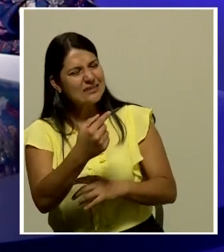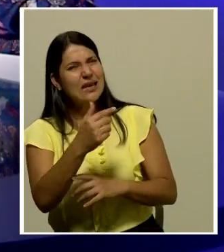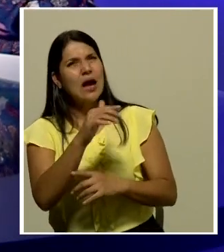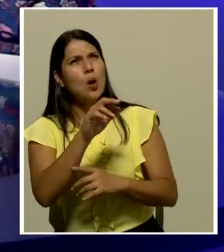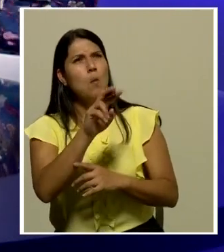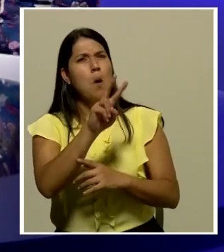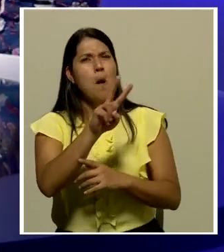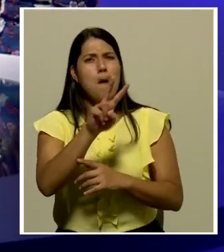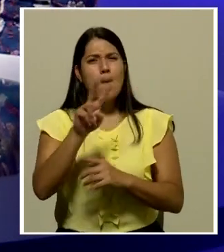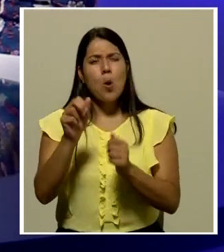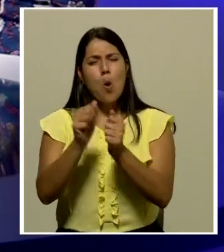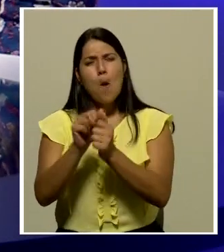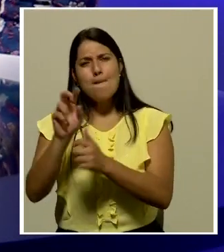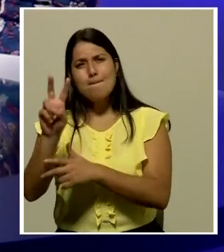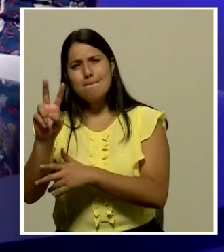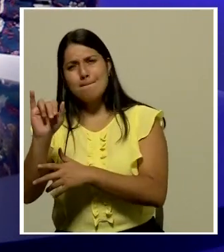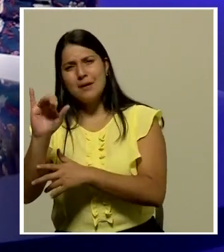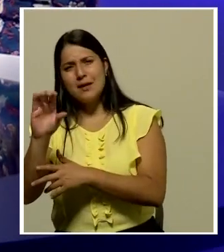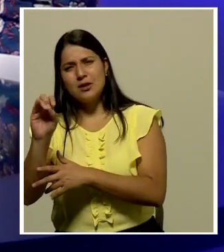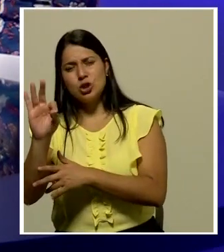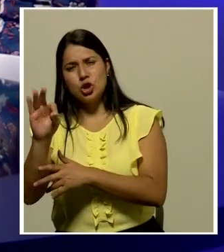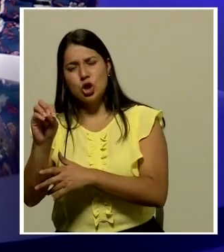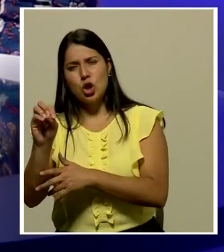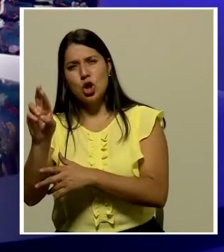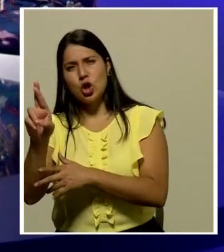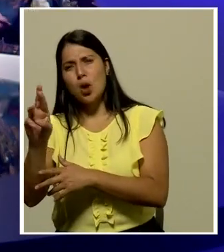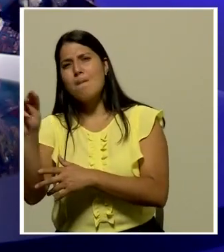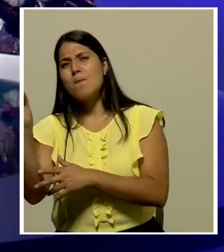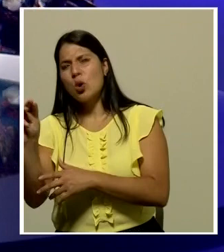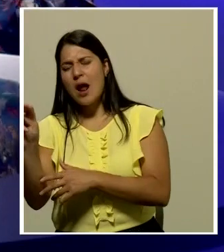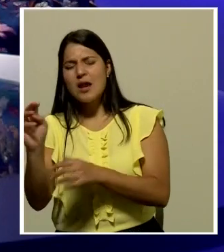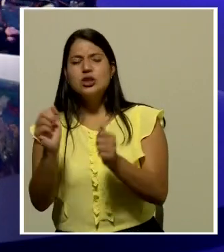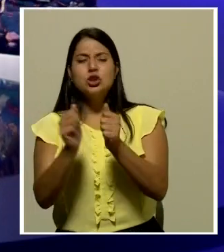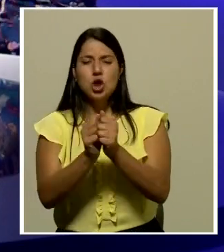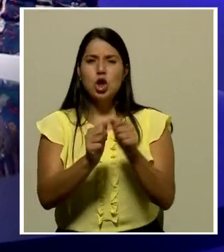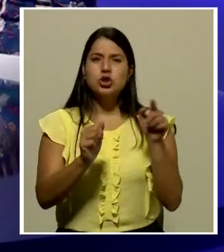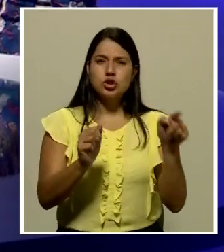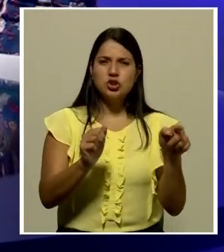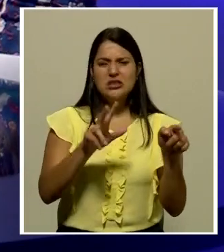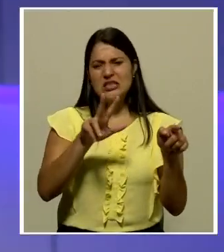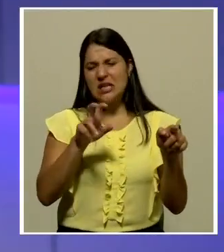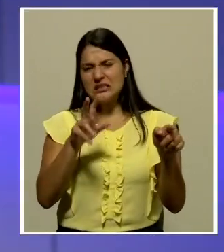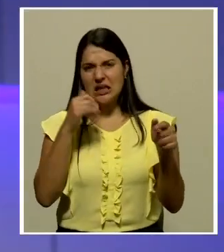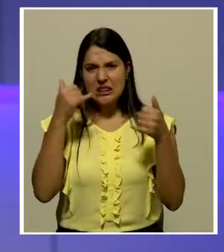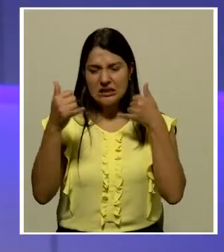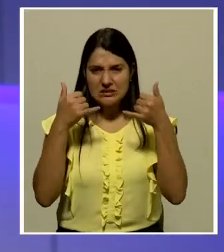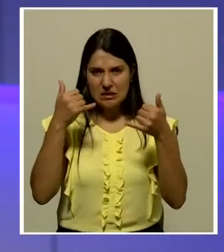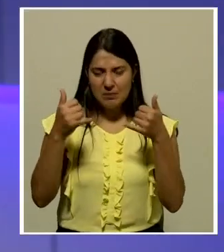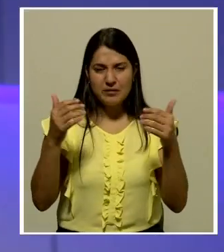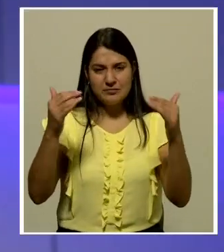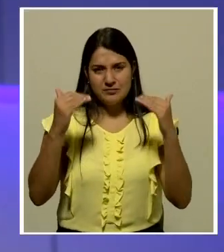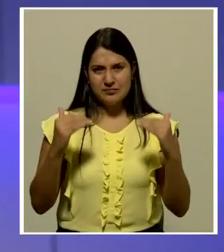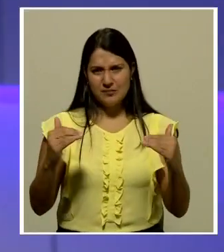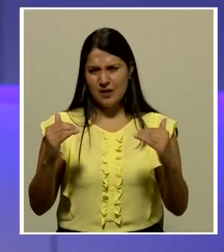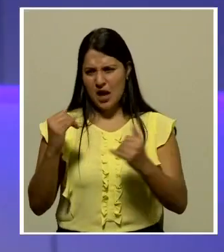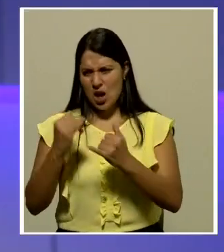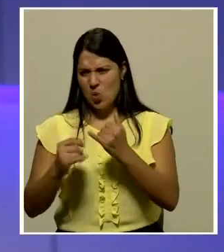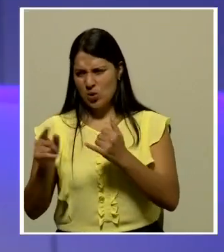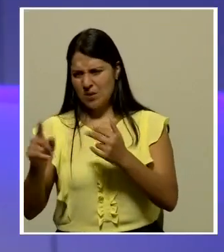Morales Zapata y un poquito menos, pero siempre en el orden de los cientos de los cientos en el otro